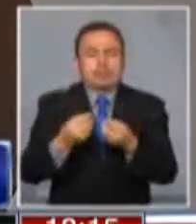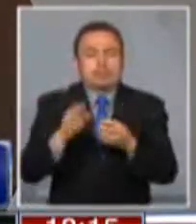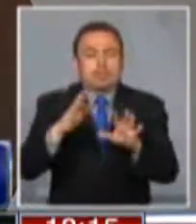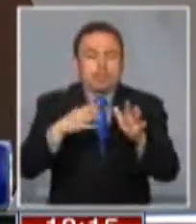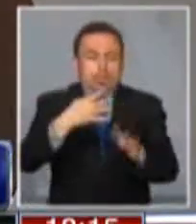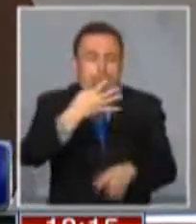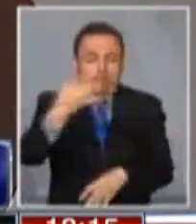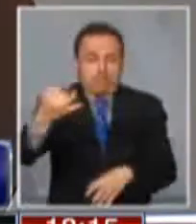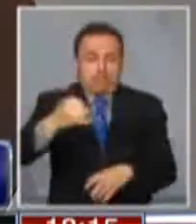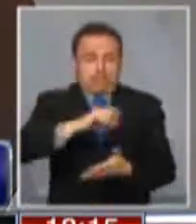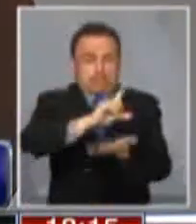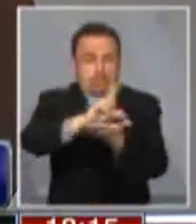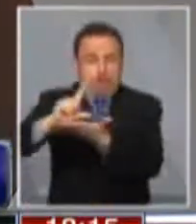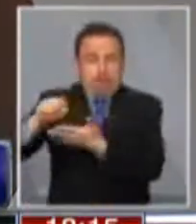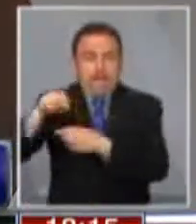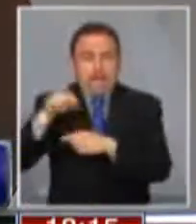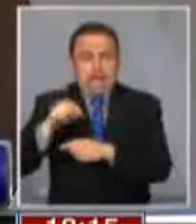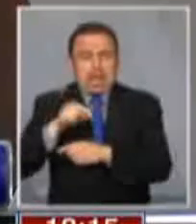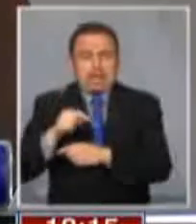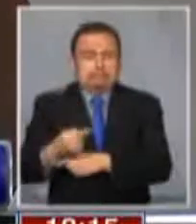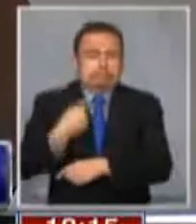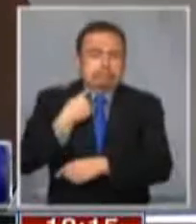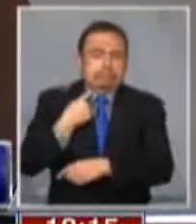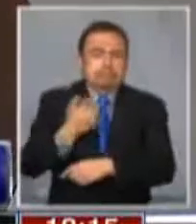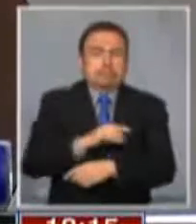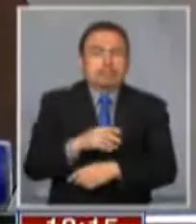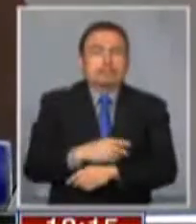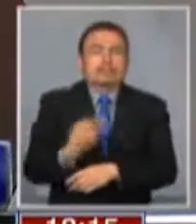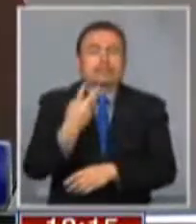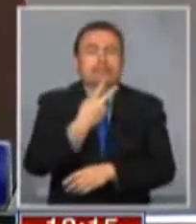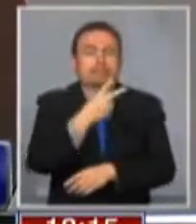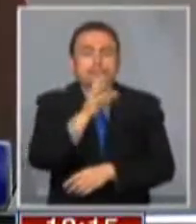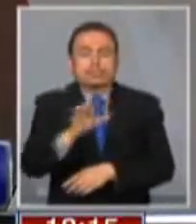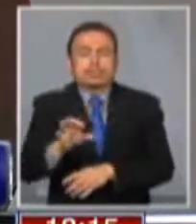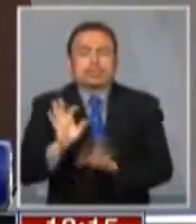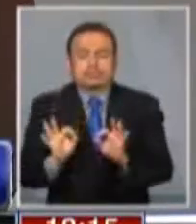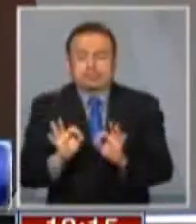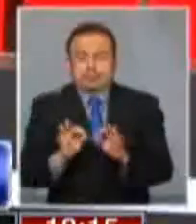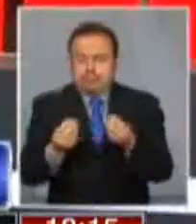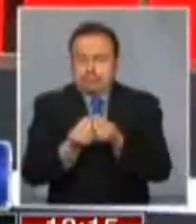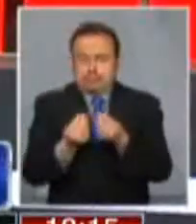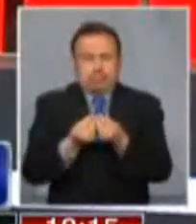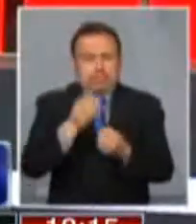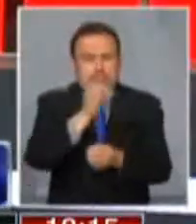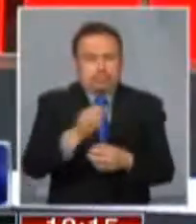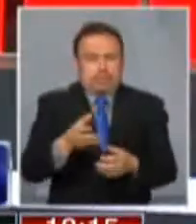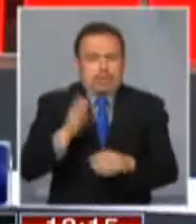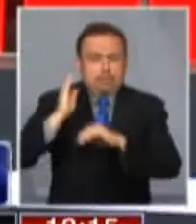esta ordenanza, si tú solo sumas 2 personas por local, llegas fácilmente a esa cifra. Ahora,